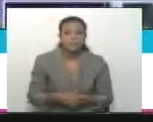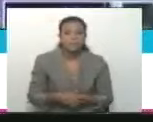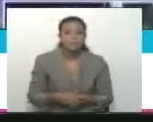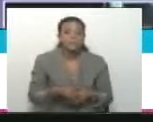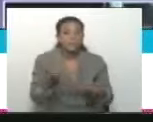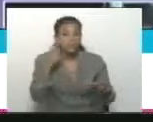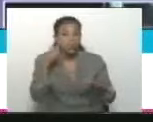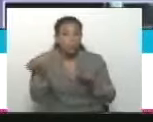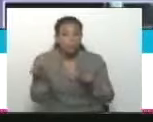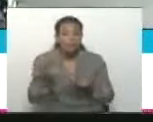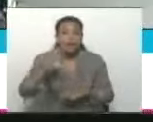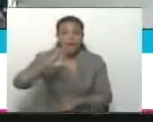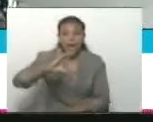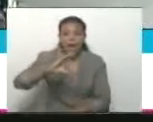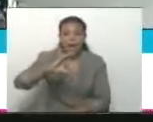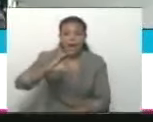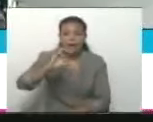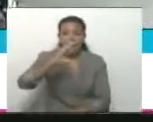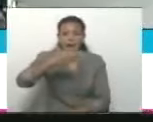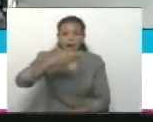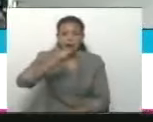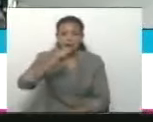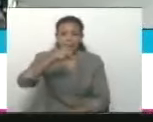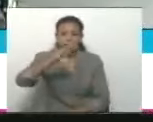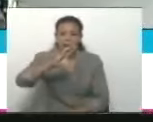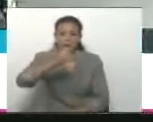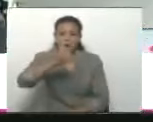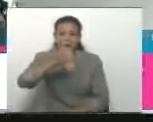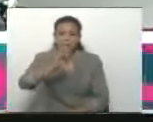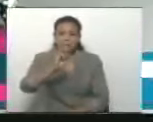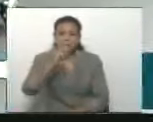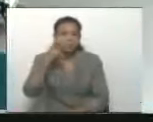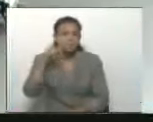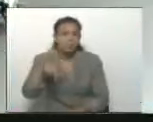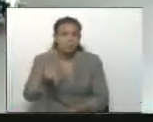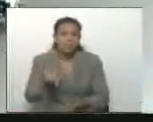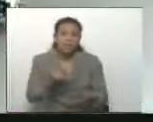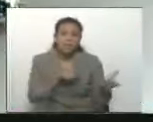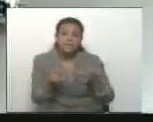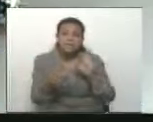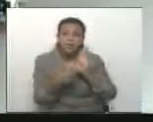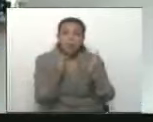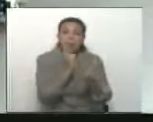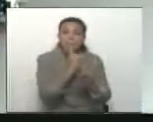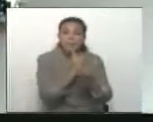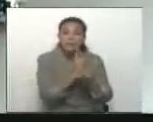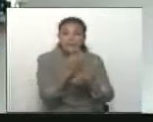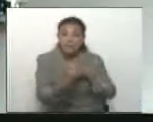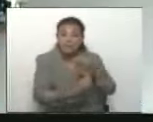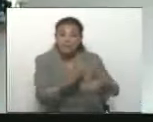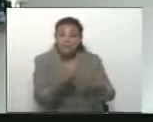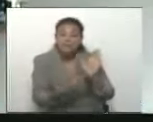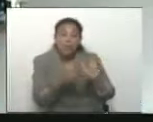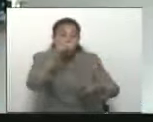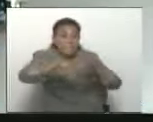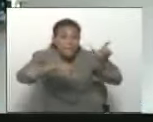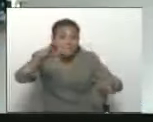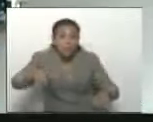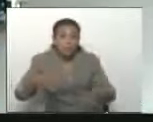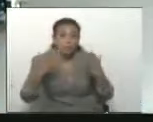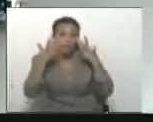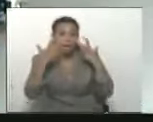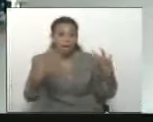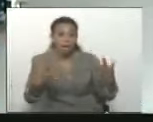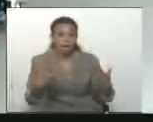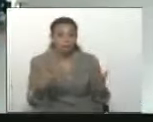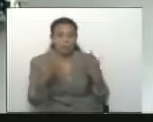podemos ver como kashi hará una demostración de lo que hizo seguidamente la competencia eh todas las personas quedaron maravilladas con el